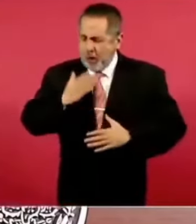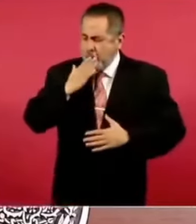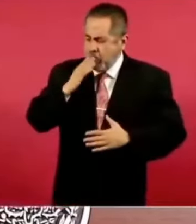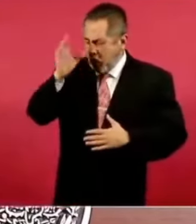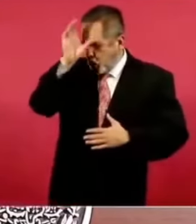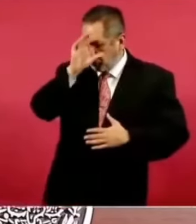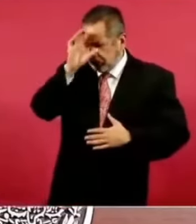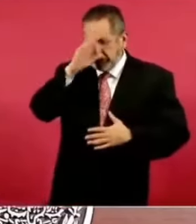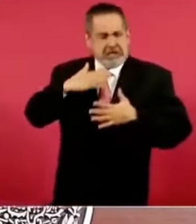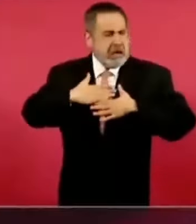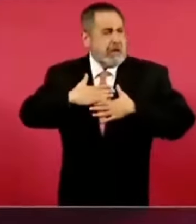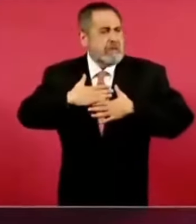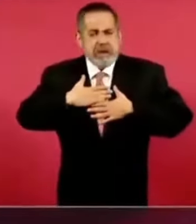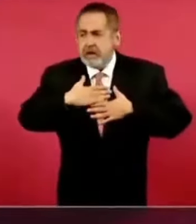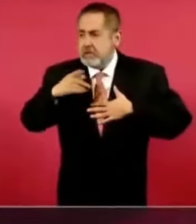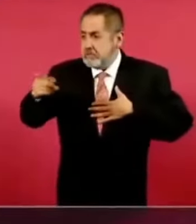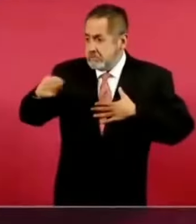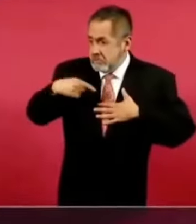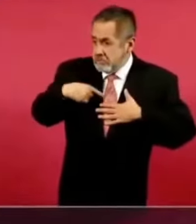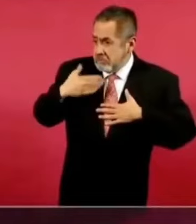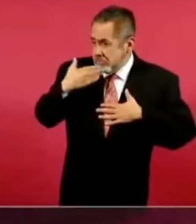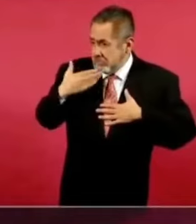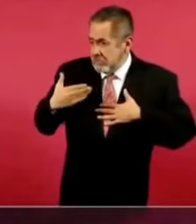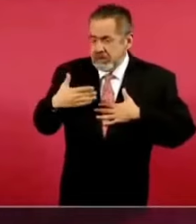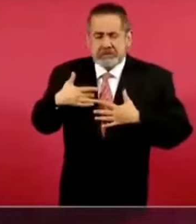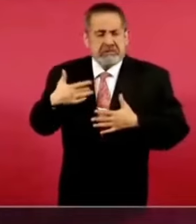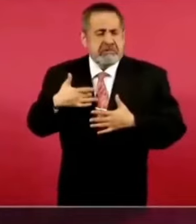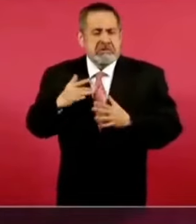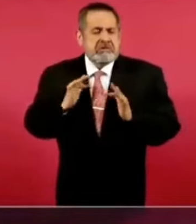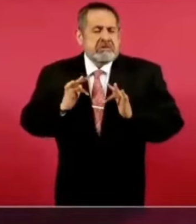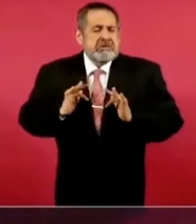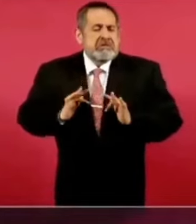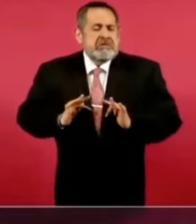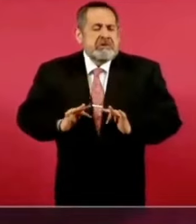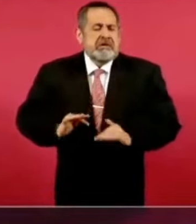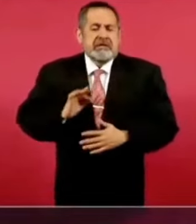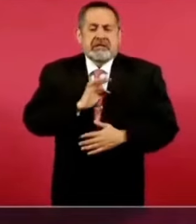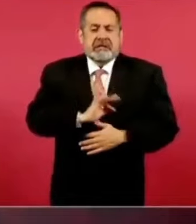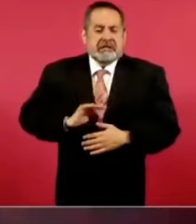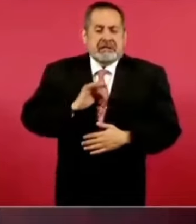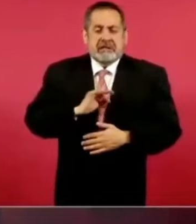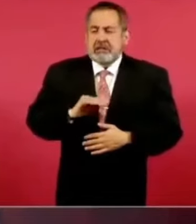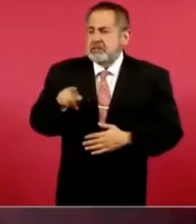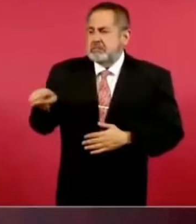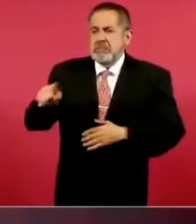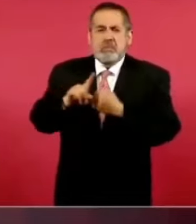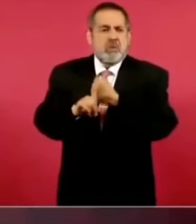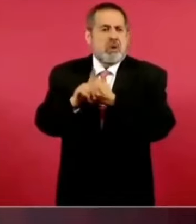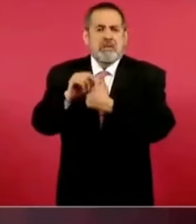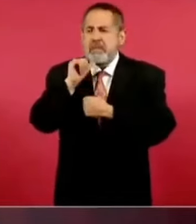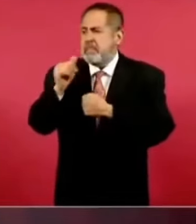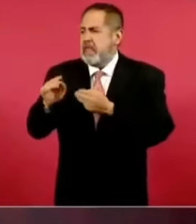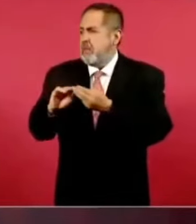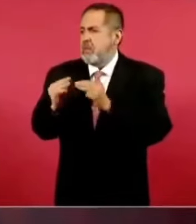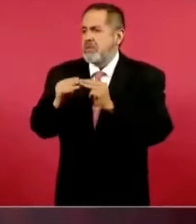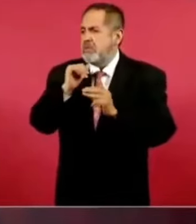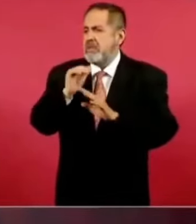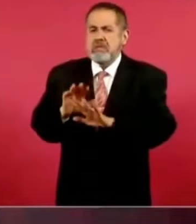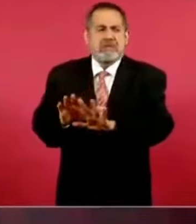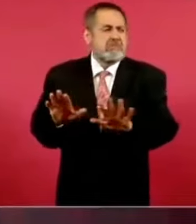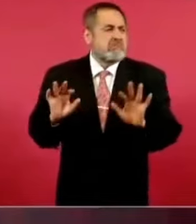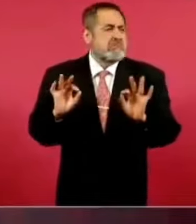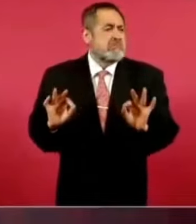estar bien con nuestra conciencia y estar bien con el prójimo.